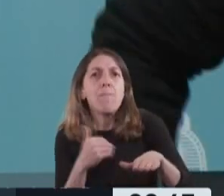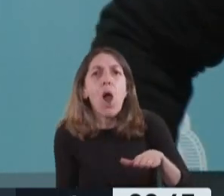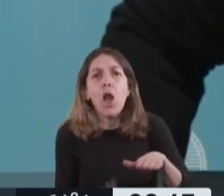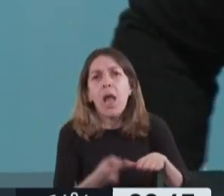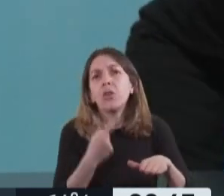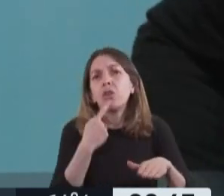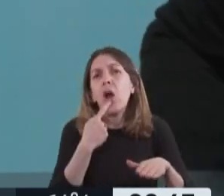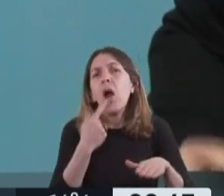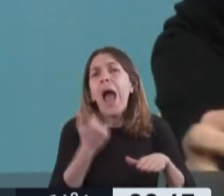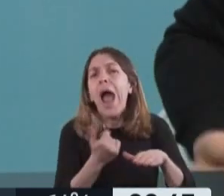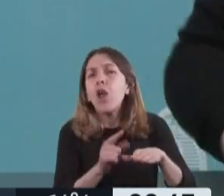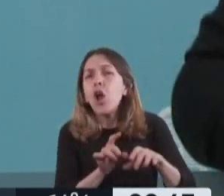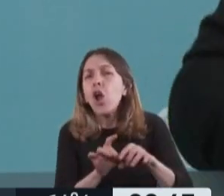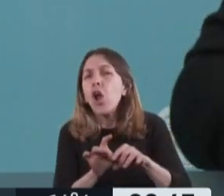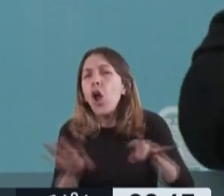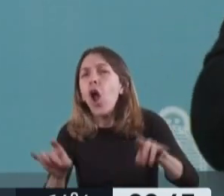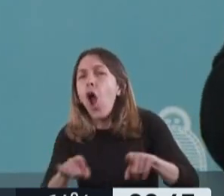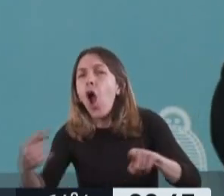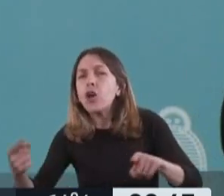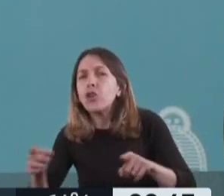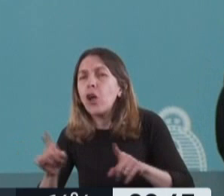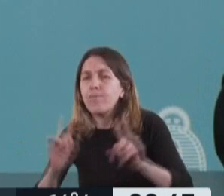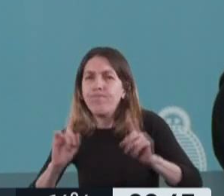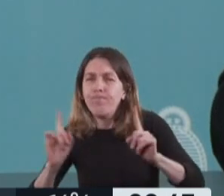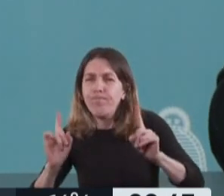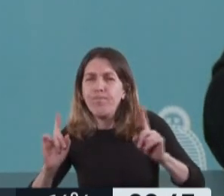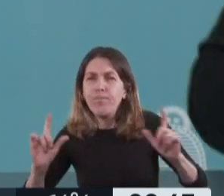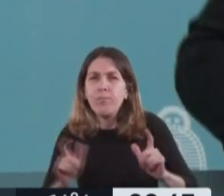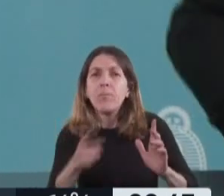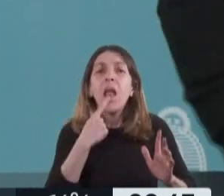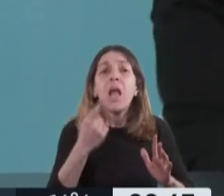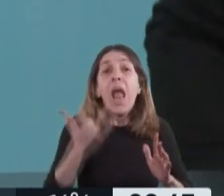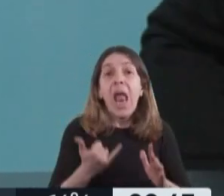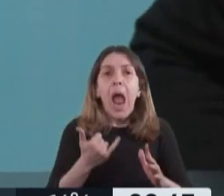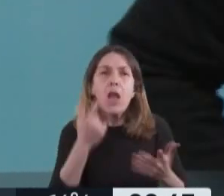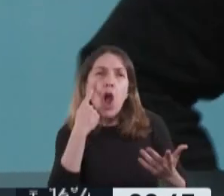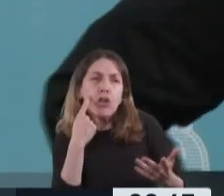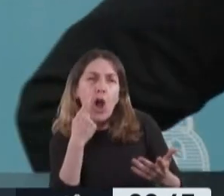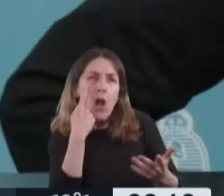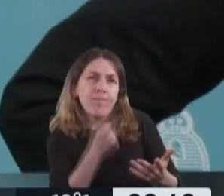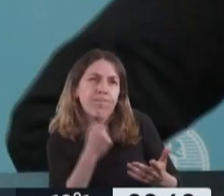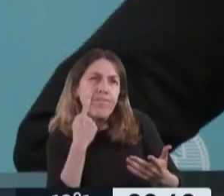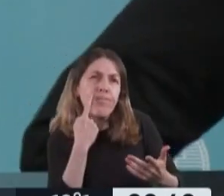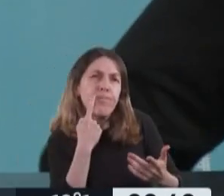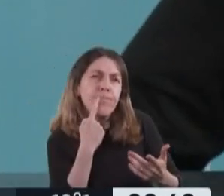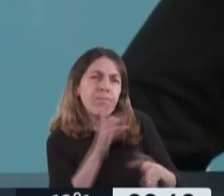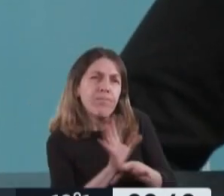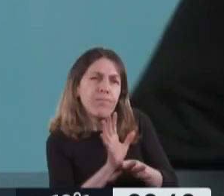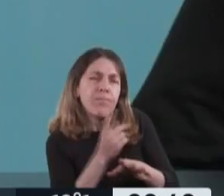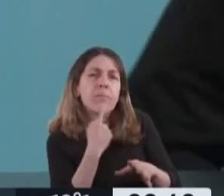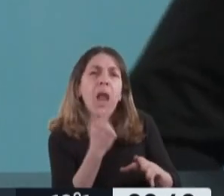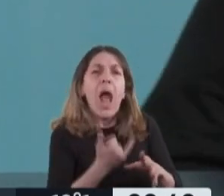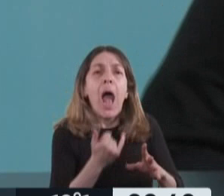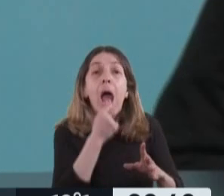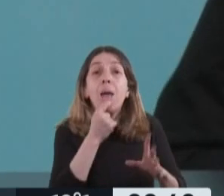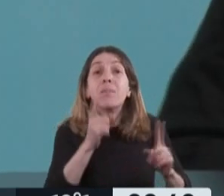tener casos secundarios disminuye y en la vigilancia intensificada muestra que hasta ahora se ha descartado un caso a la